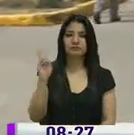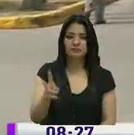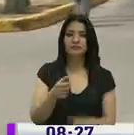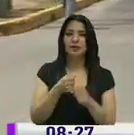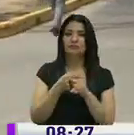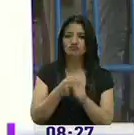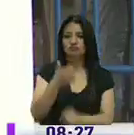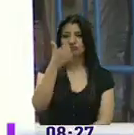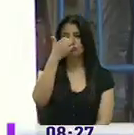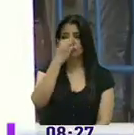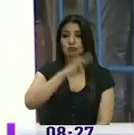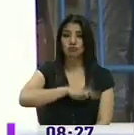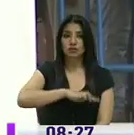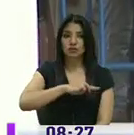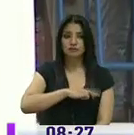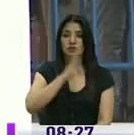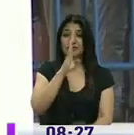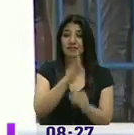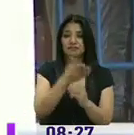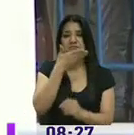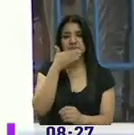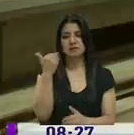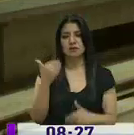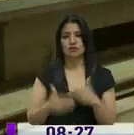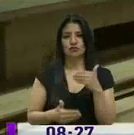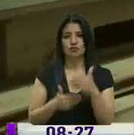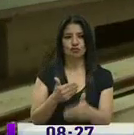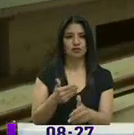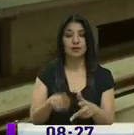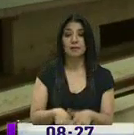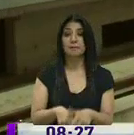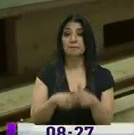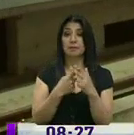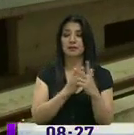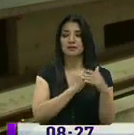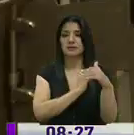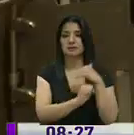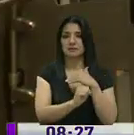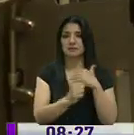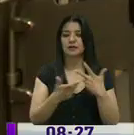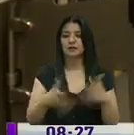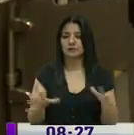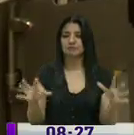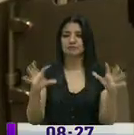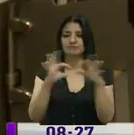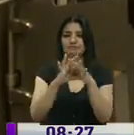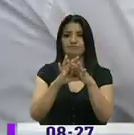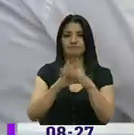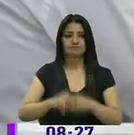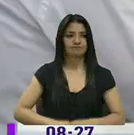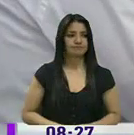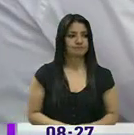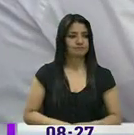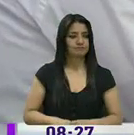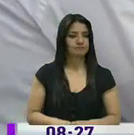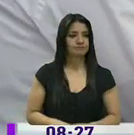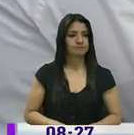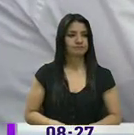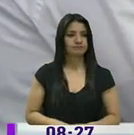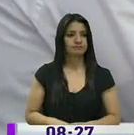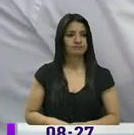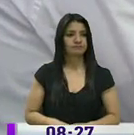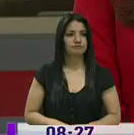que prevé mejore considerablemente cuando entre en operación el metro de quito informó adriana